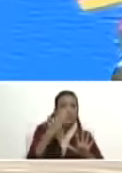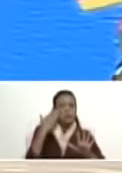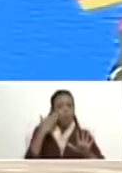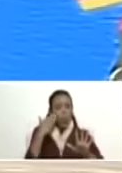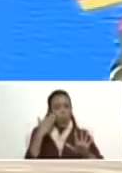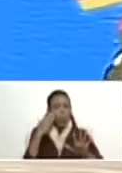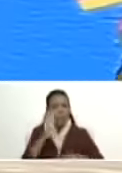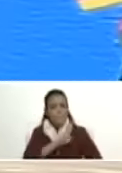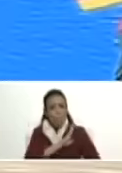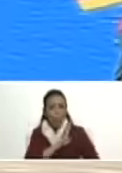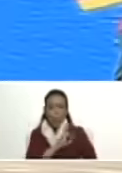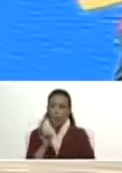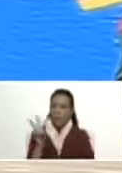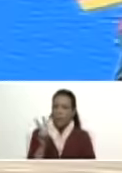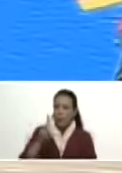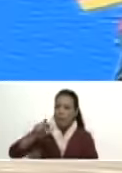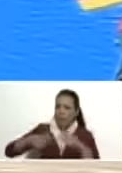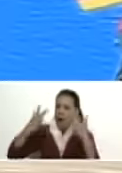nacionalista venezolana.